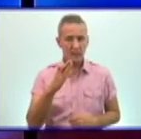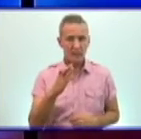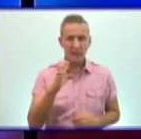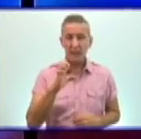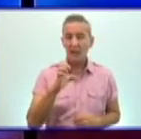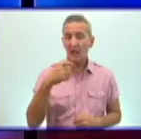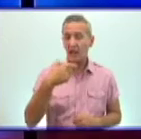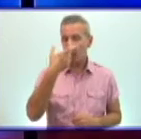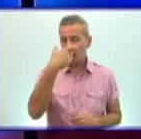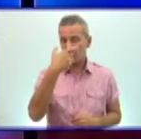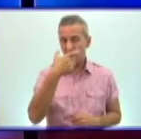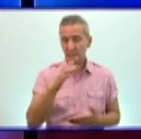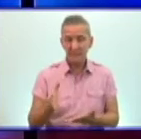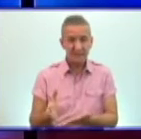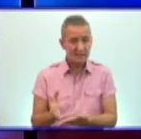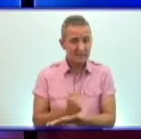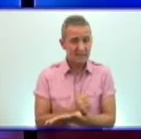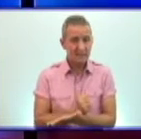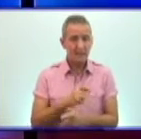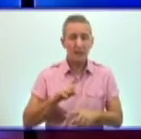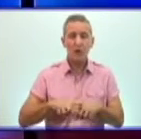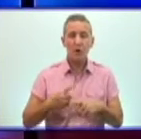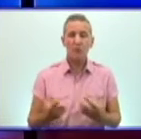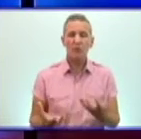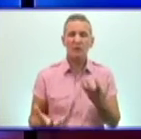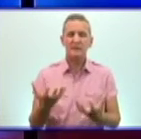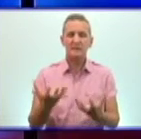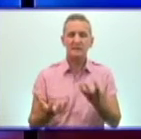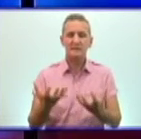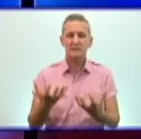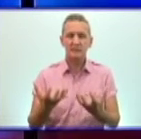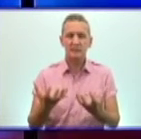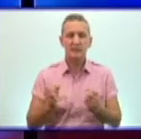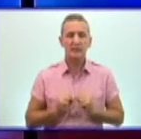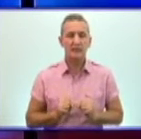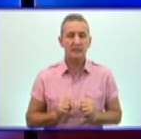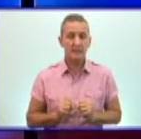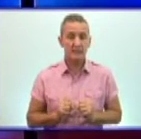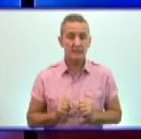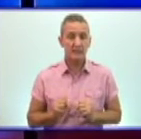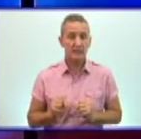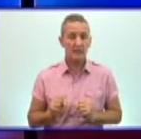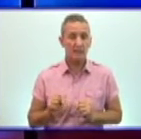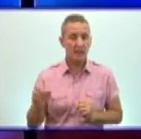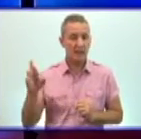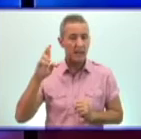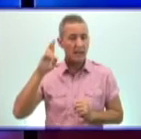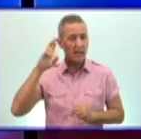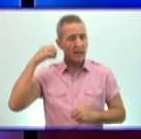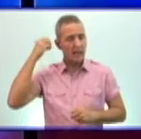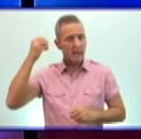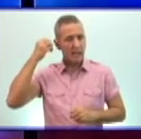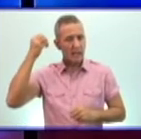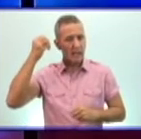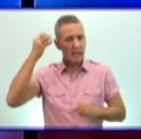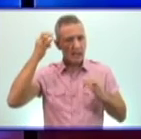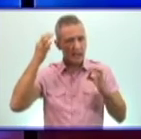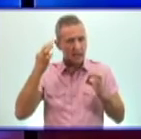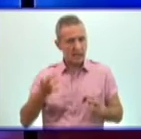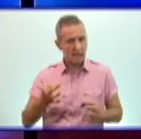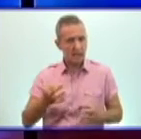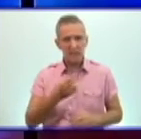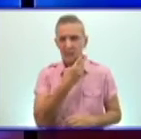excluida porque se quema en la hoguera de la razón martiana y además es